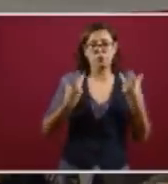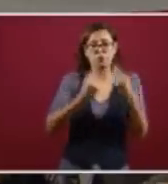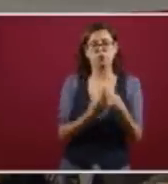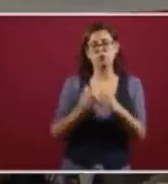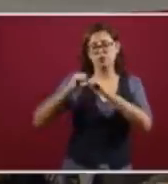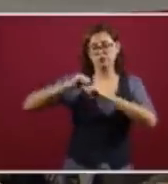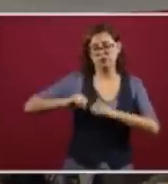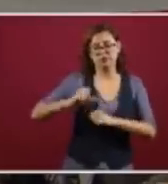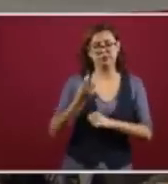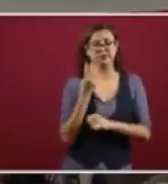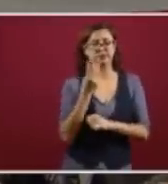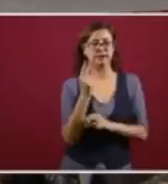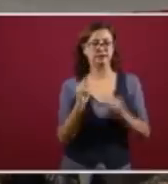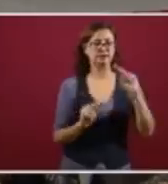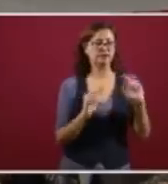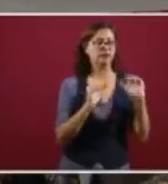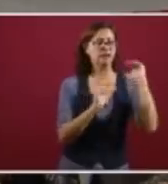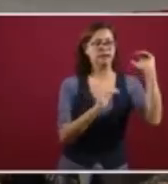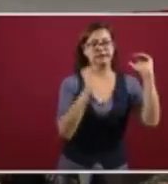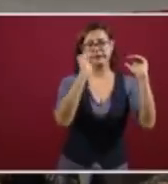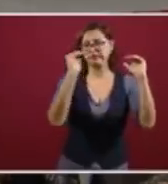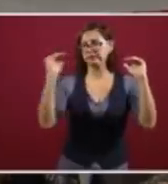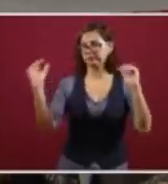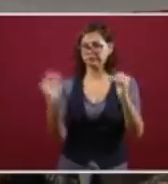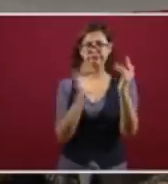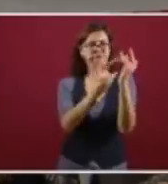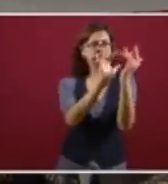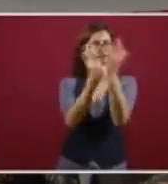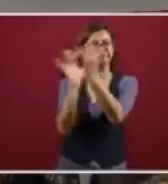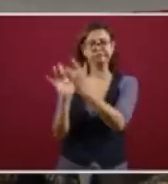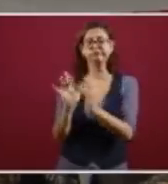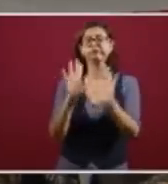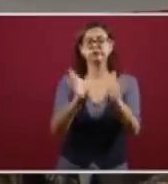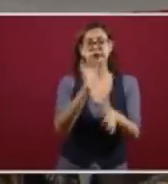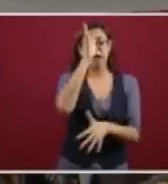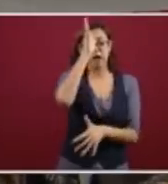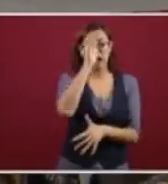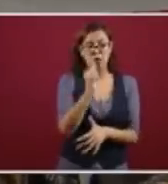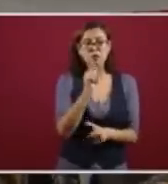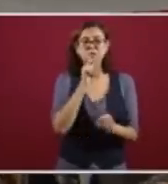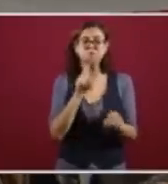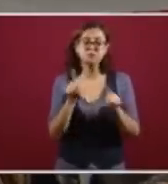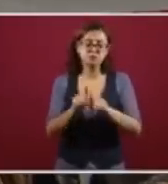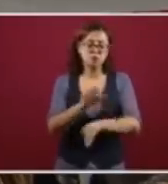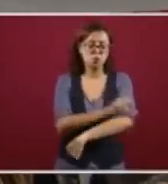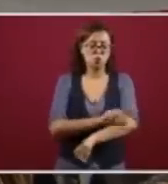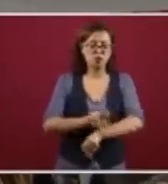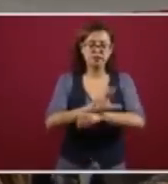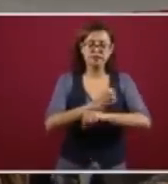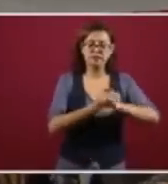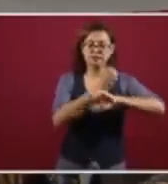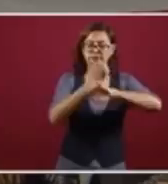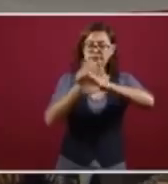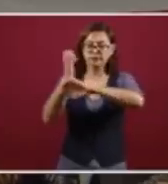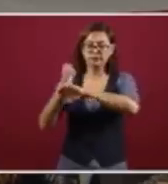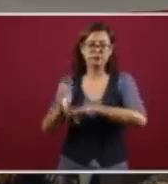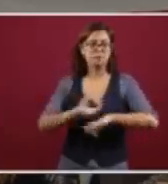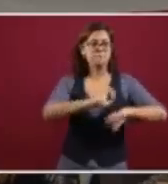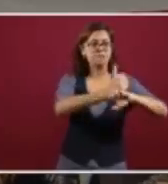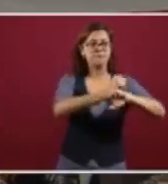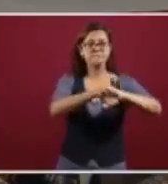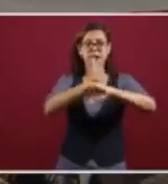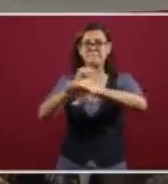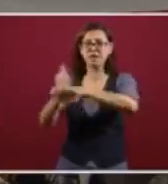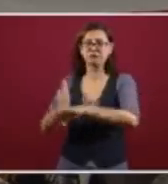se establecieron ya convenios y se han instalado coordinaciones estatales en 7